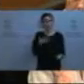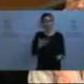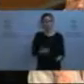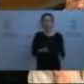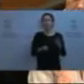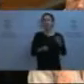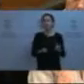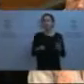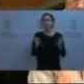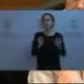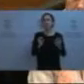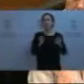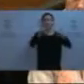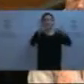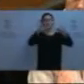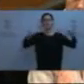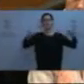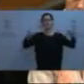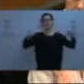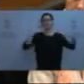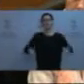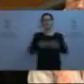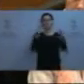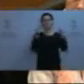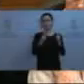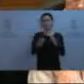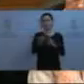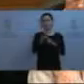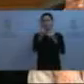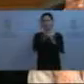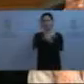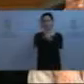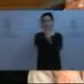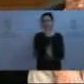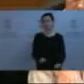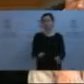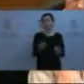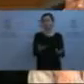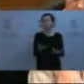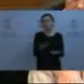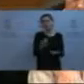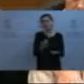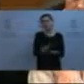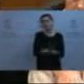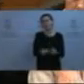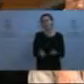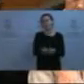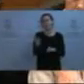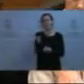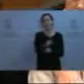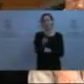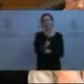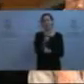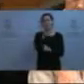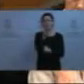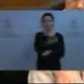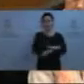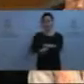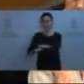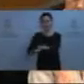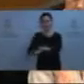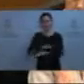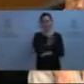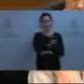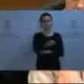mural lo tendremos ya dañado y no habrá manera de solucionarlo. Mire, es evidente su absoluto desprecio de las tres administraciones por este tema.